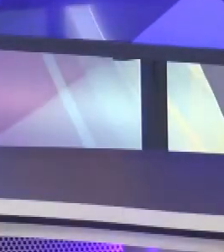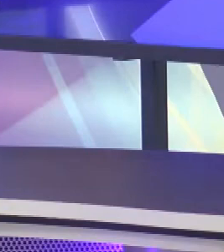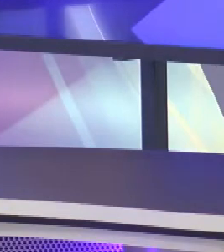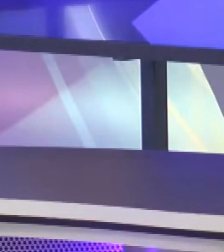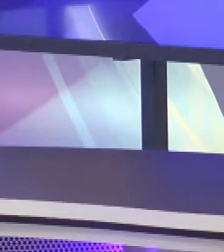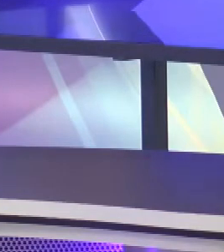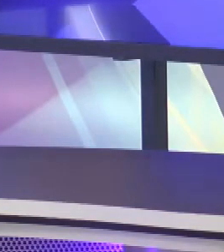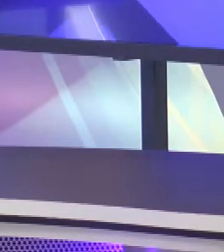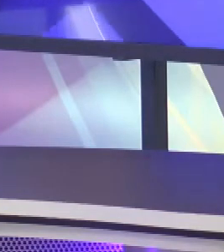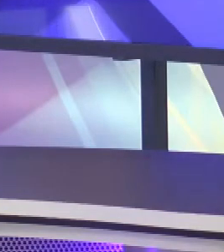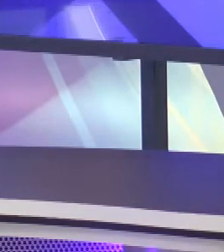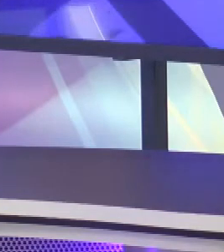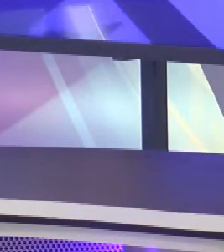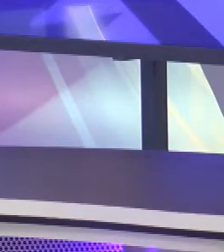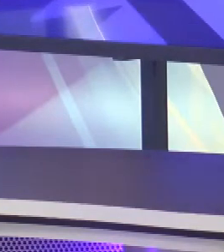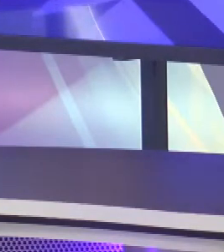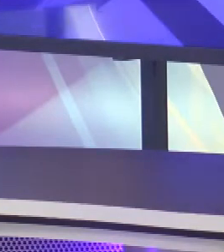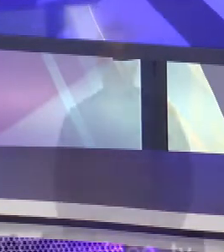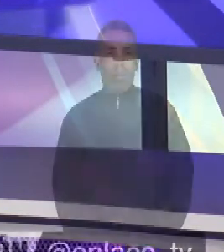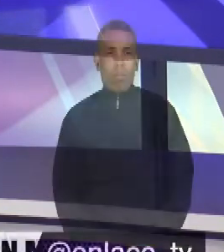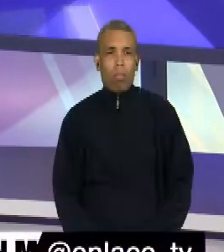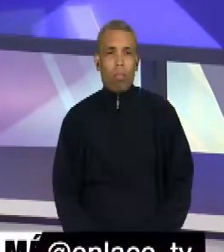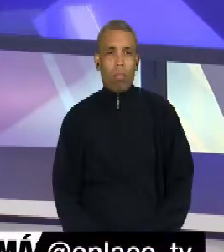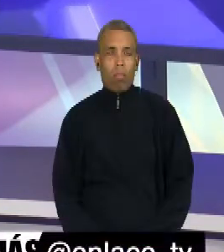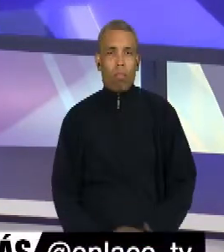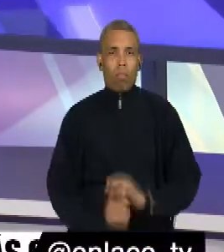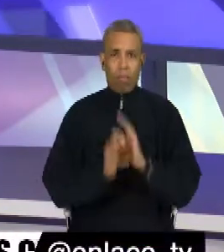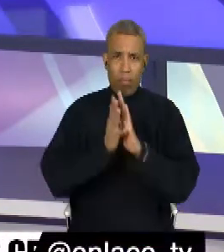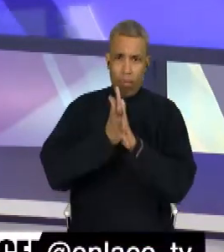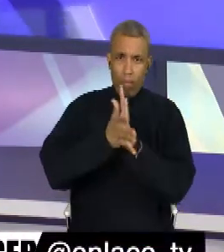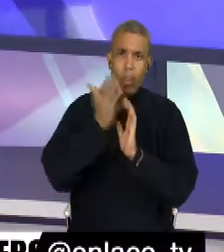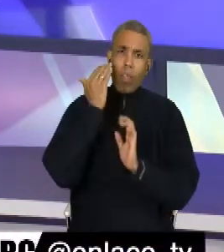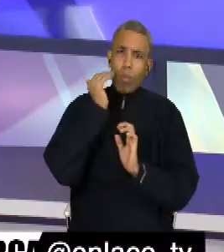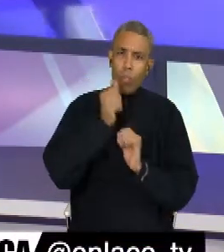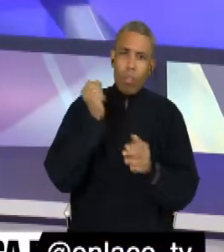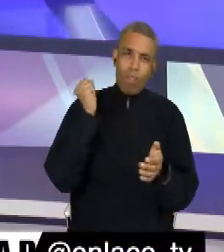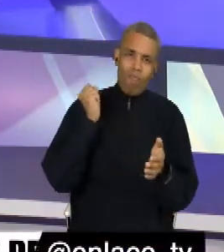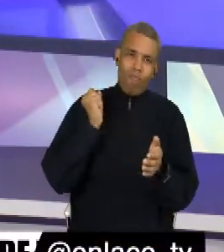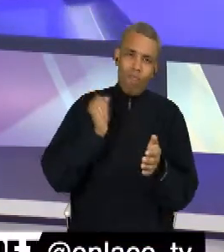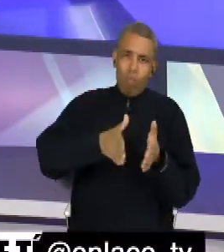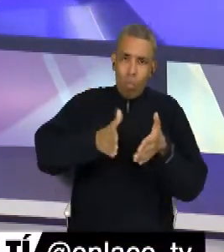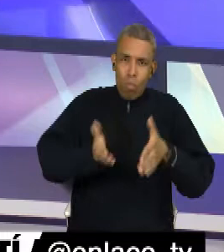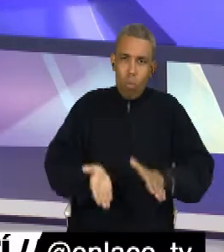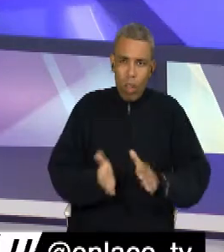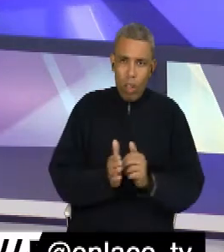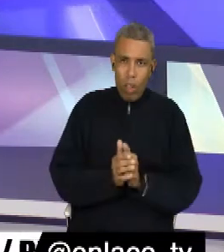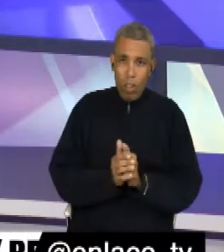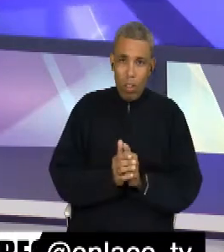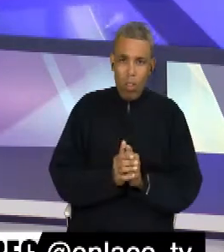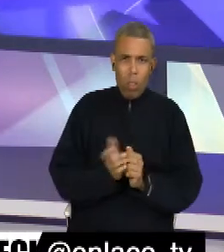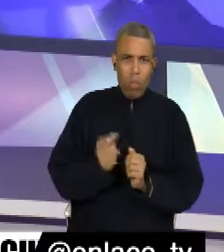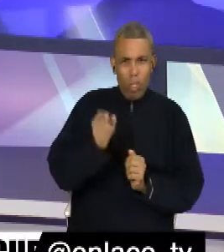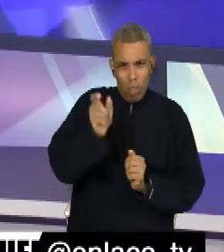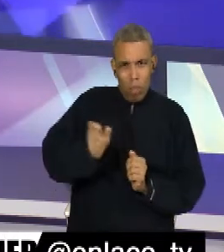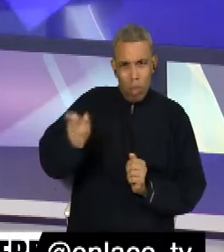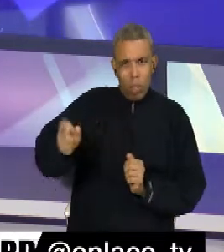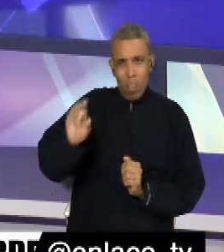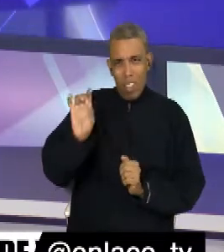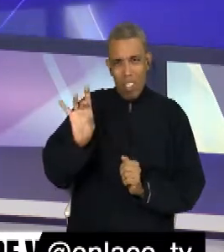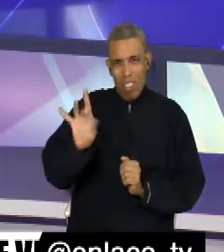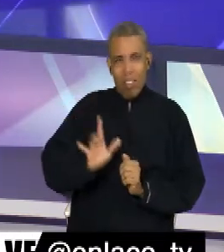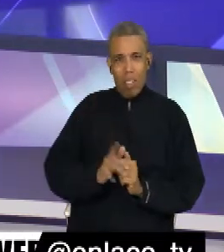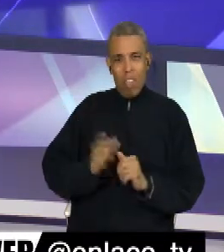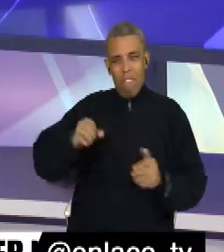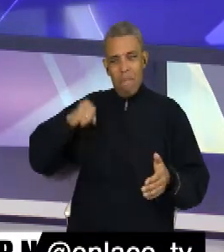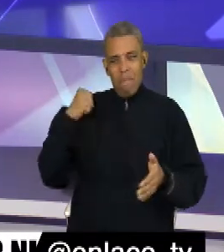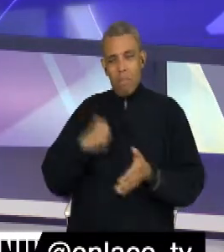Bienvenidos al desarrollo de nuestra información. Una mujer muerta y 15 personas más quienes resultaron gravemente heridas dejó